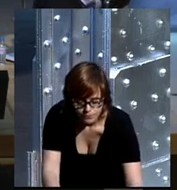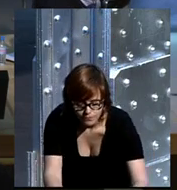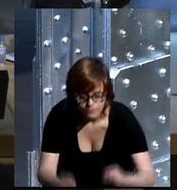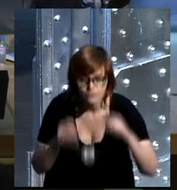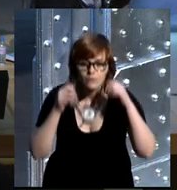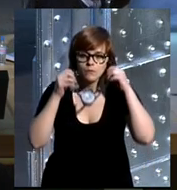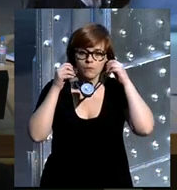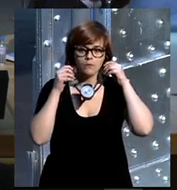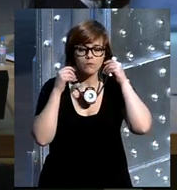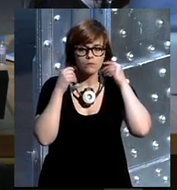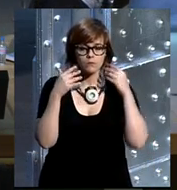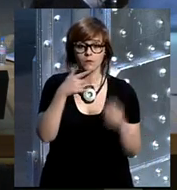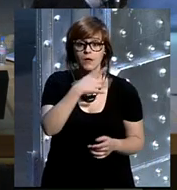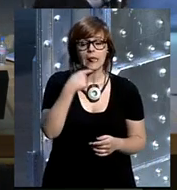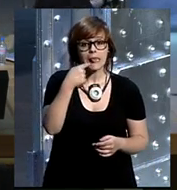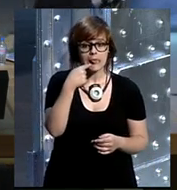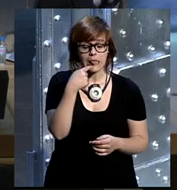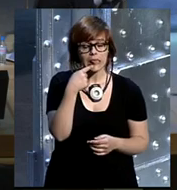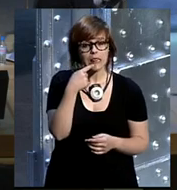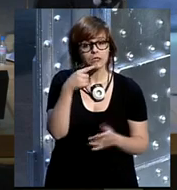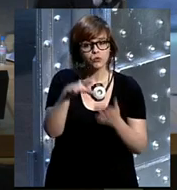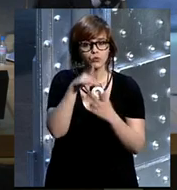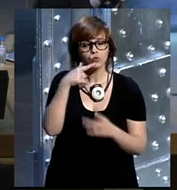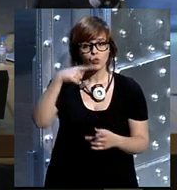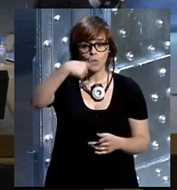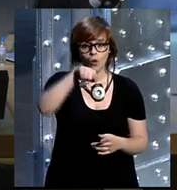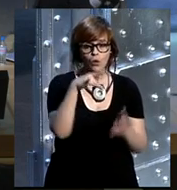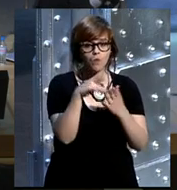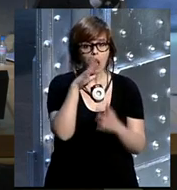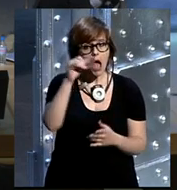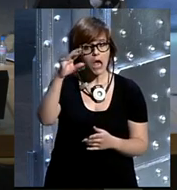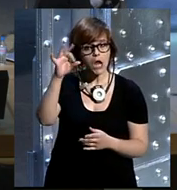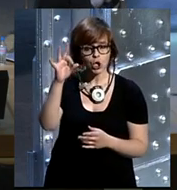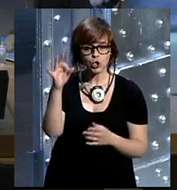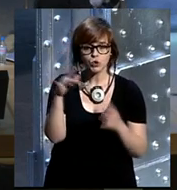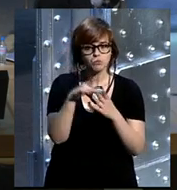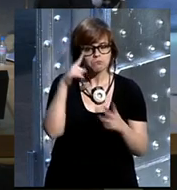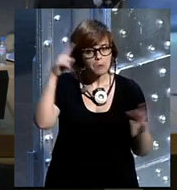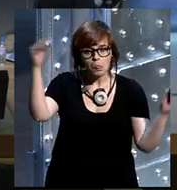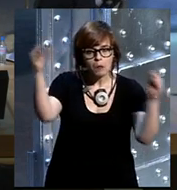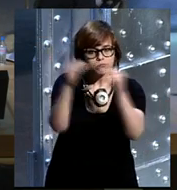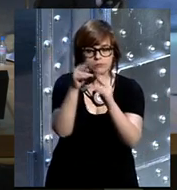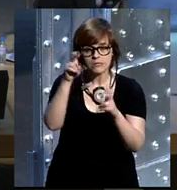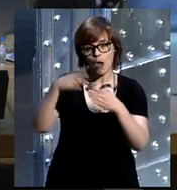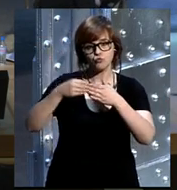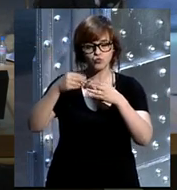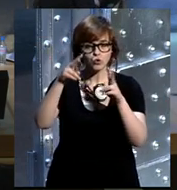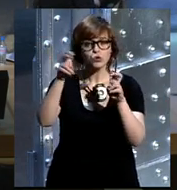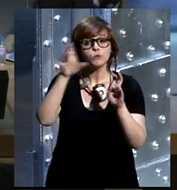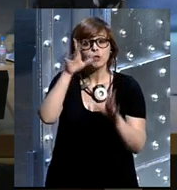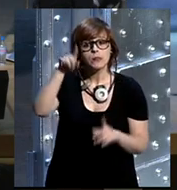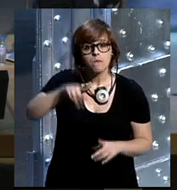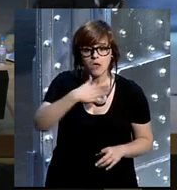Me gustaría empezar diciendo que estoy totalmente de acuerdo con lo que ha dicho Carlos en cuanto a los nuevos usuarios, pero también